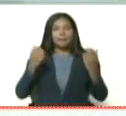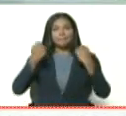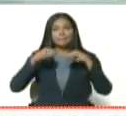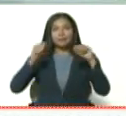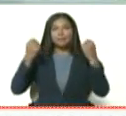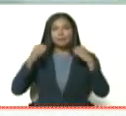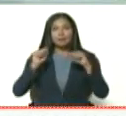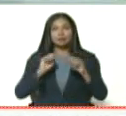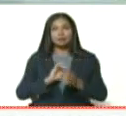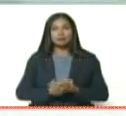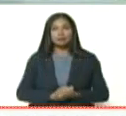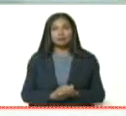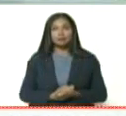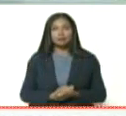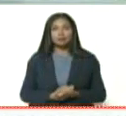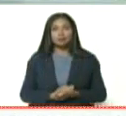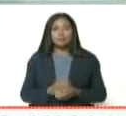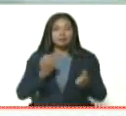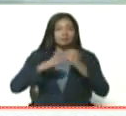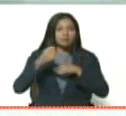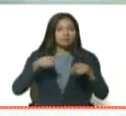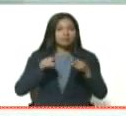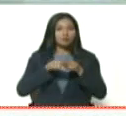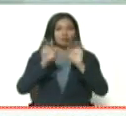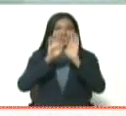prepárate para defenderla.